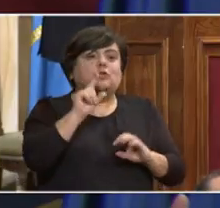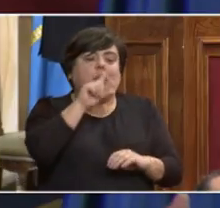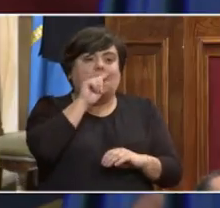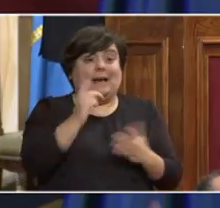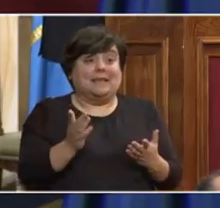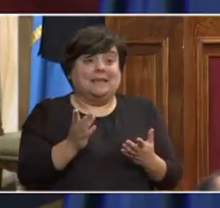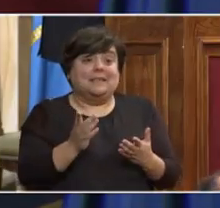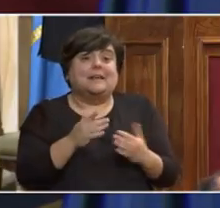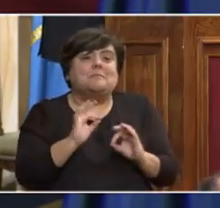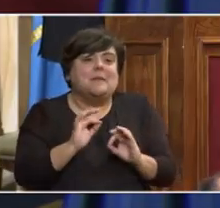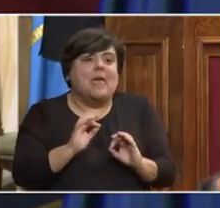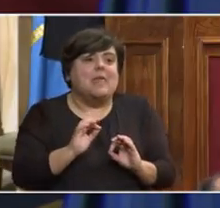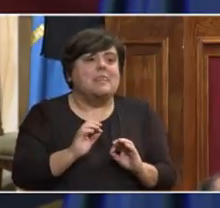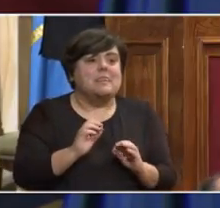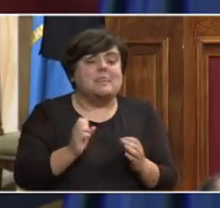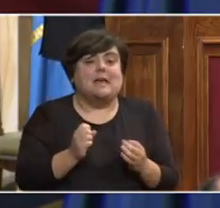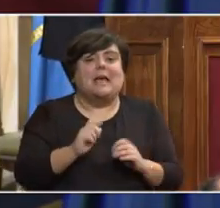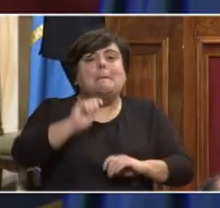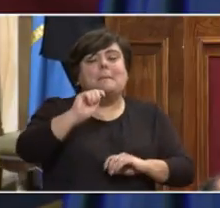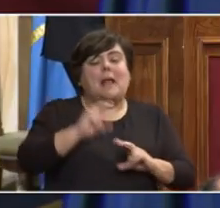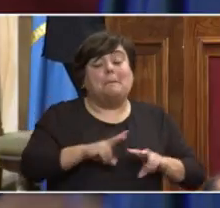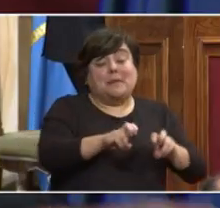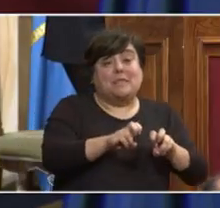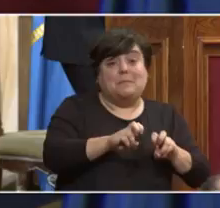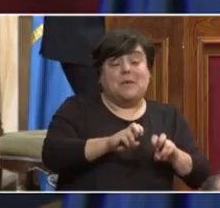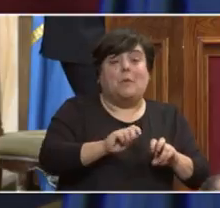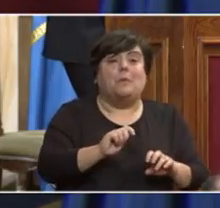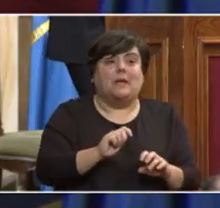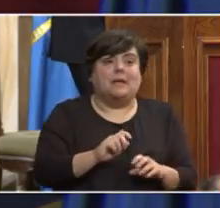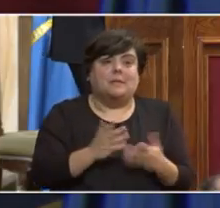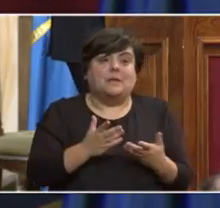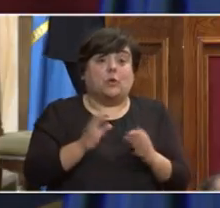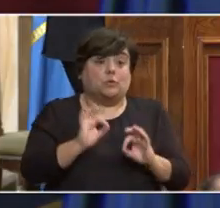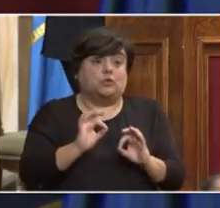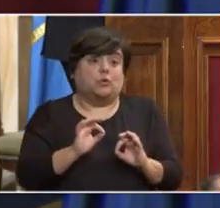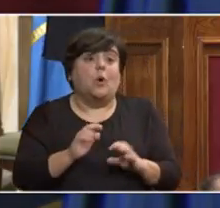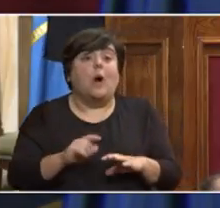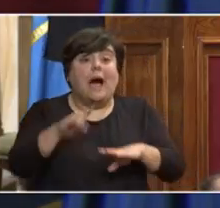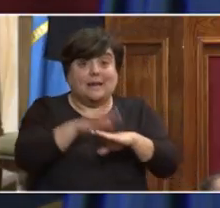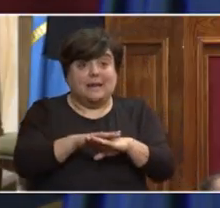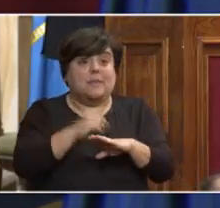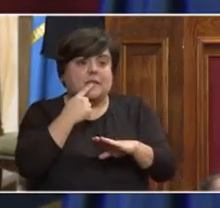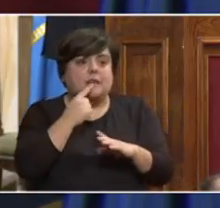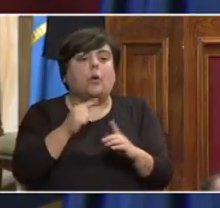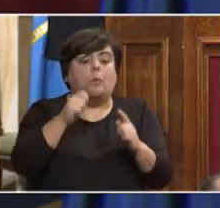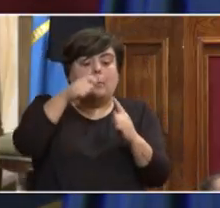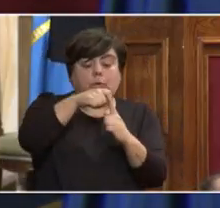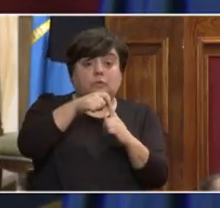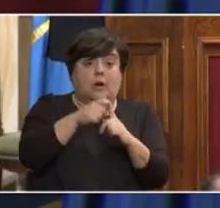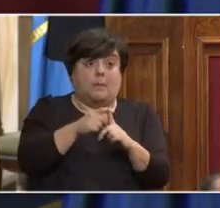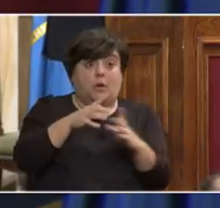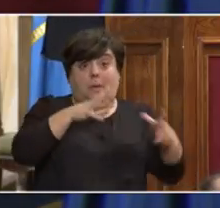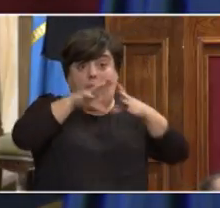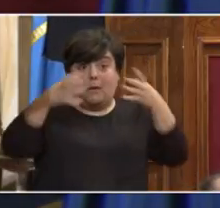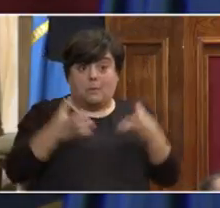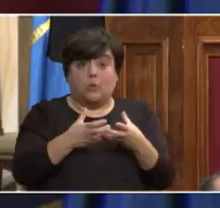Ha descubierto el principio, por fin. Y el físico Arquímedes, el que dijera «dadme un punto de apoyo y moveré el mundo», ahora exclama